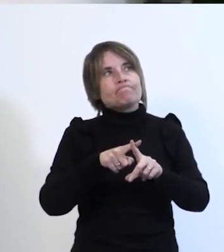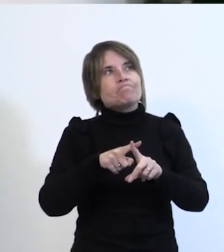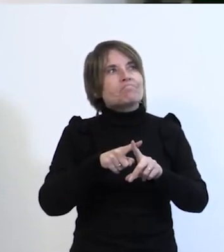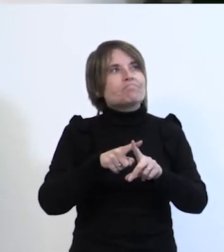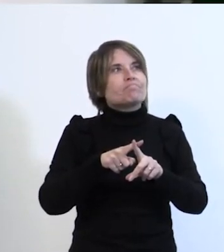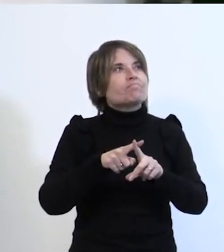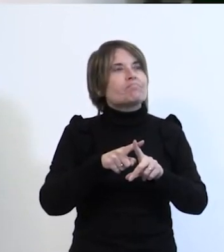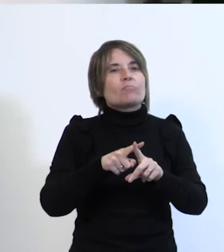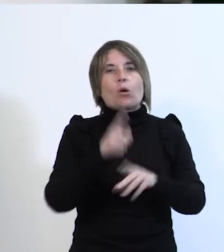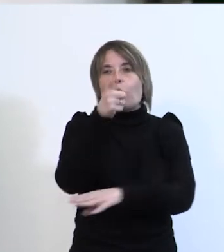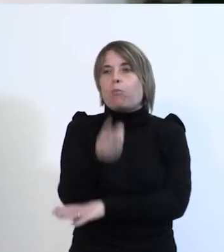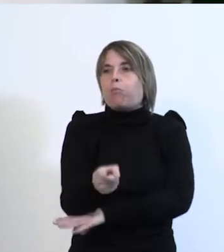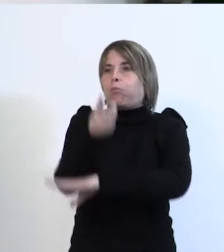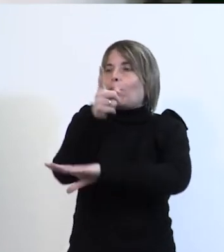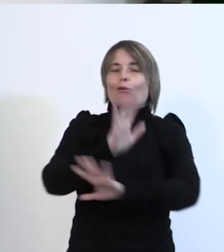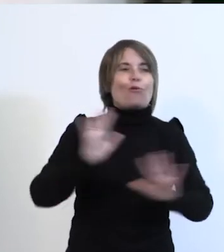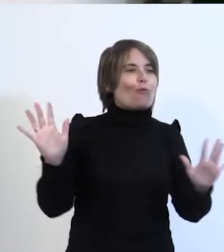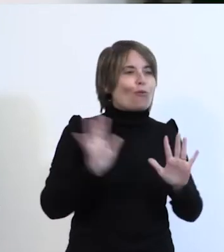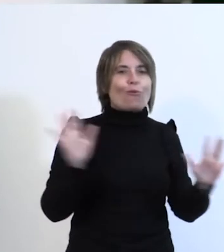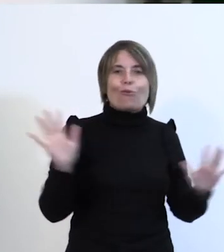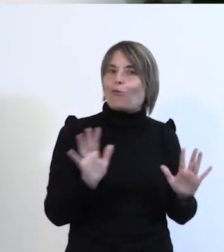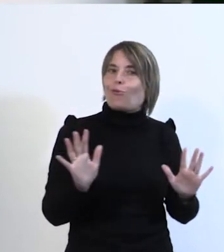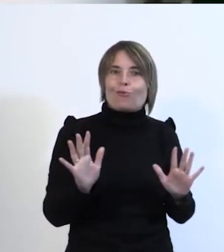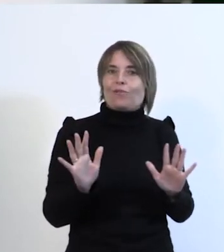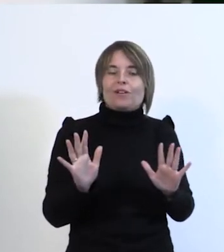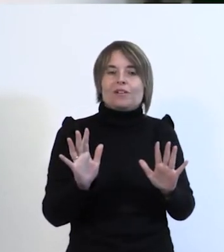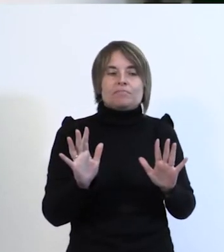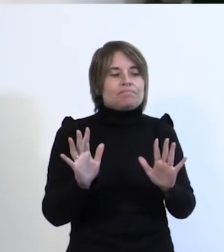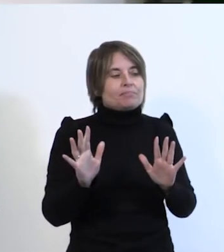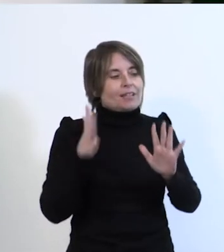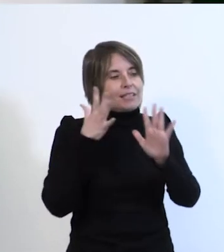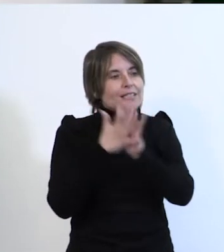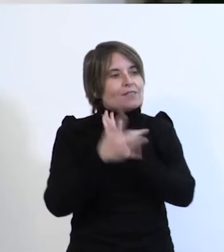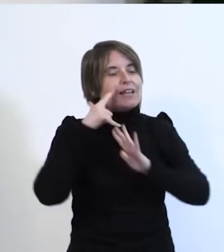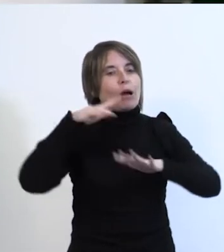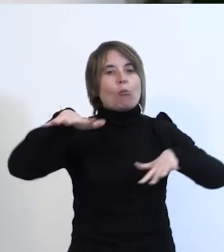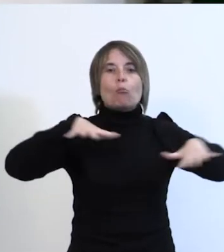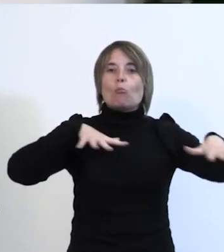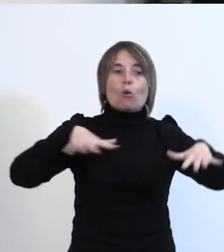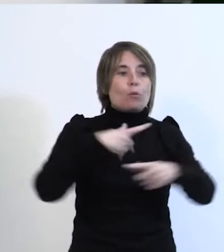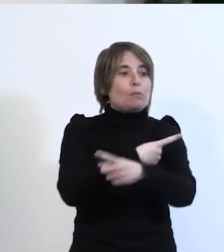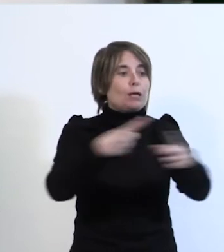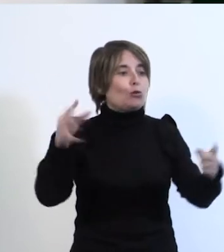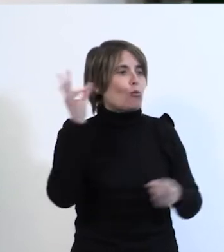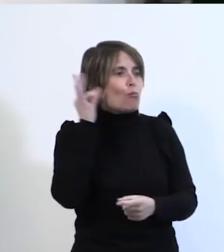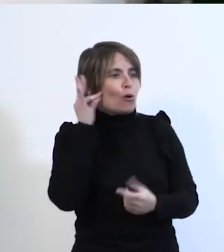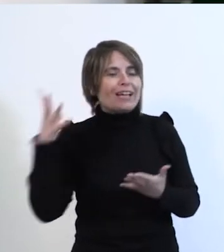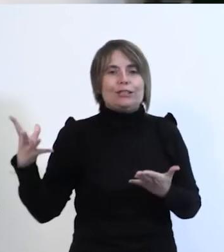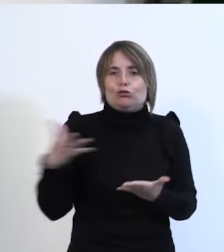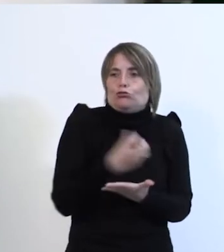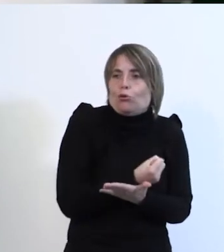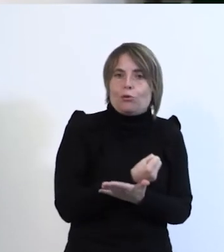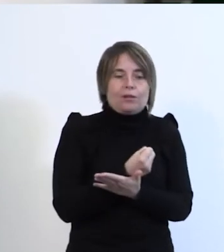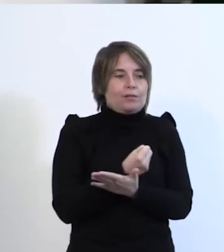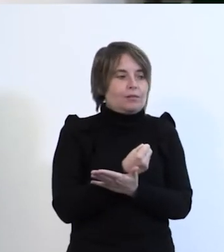no ordena ni centra. Es decir, que digamos, es un movimiento en el que todas existimos,